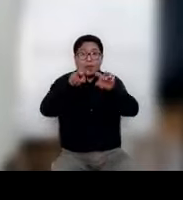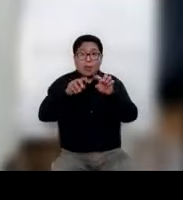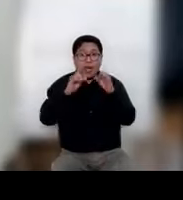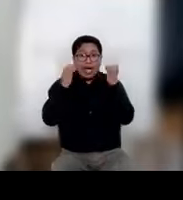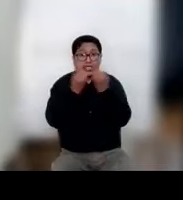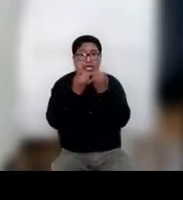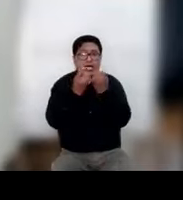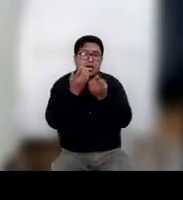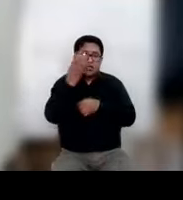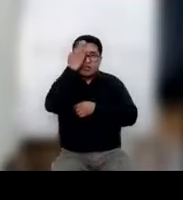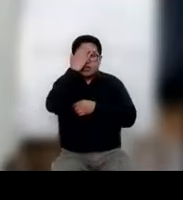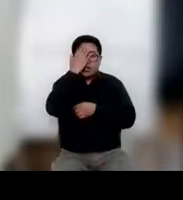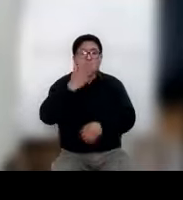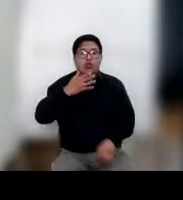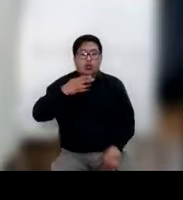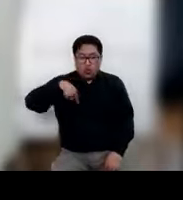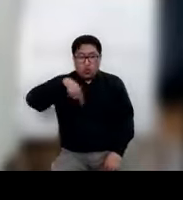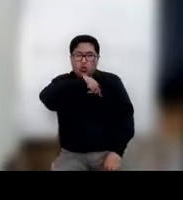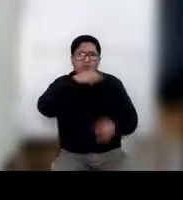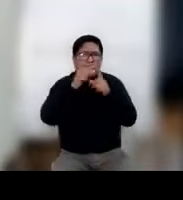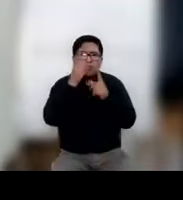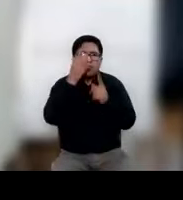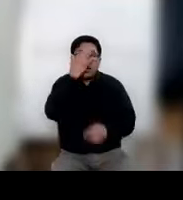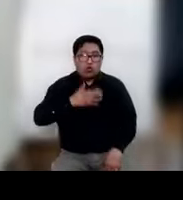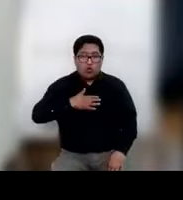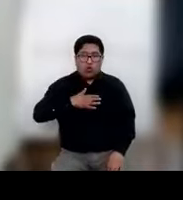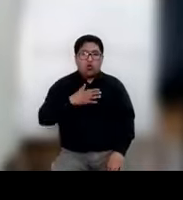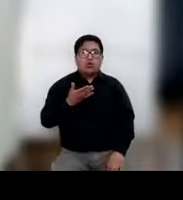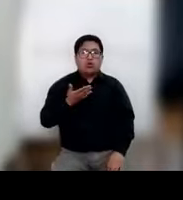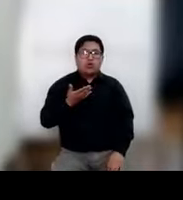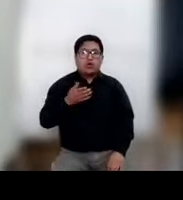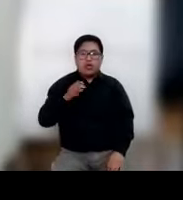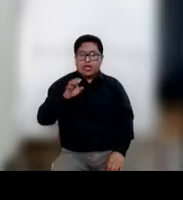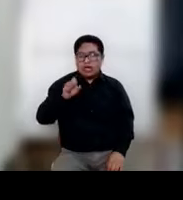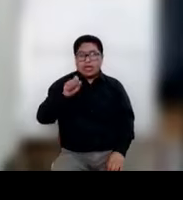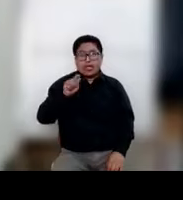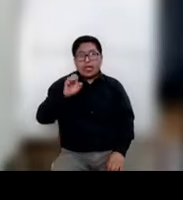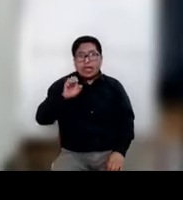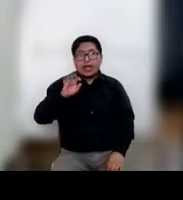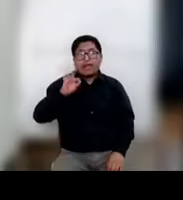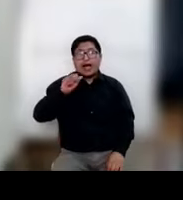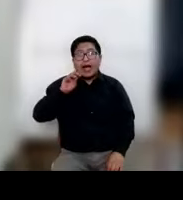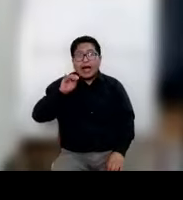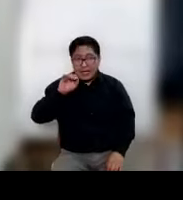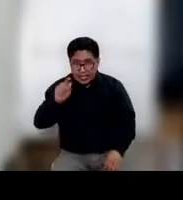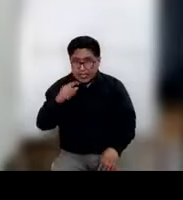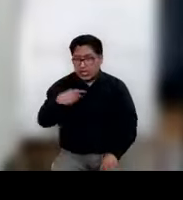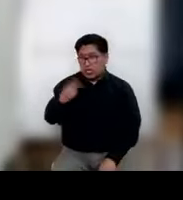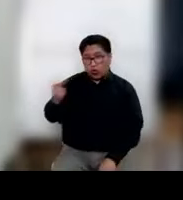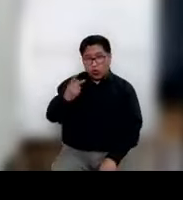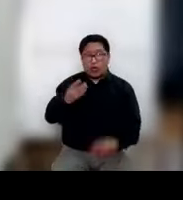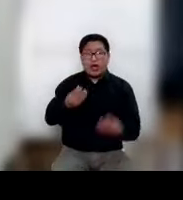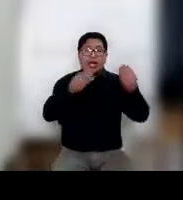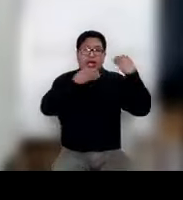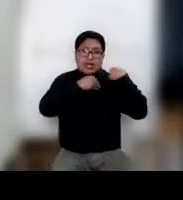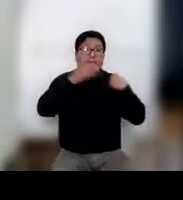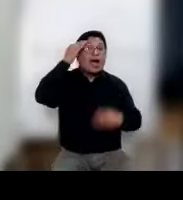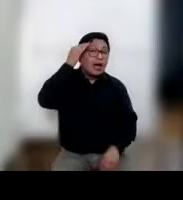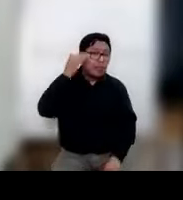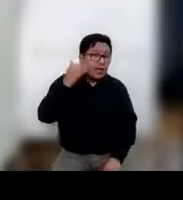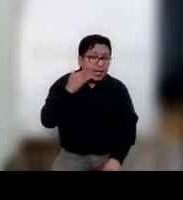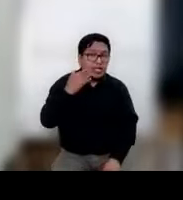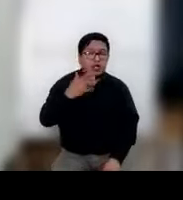nos correspondía yo digo nosotros porque somos stefan y yo los que estamos a la cabeza de la un apoyo como colaborador